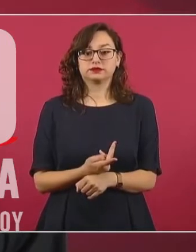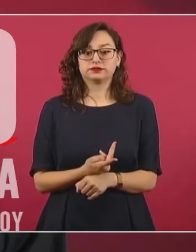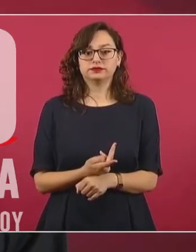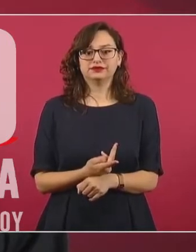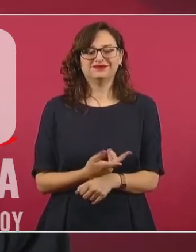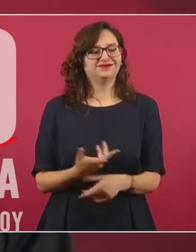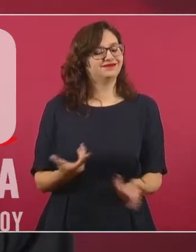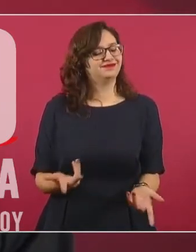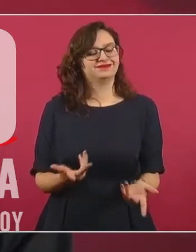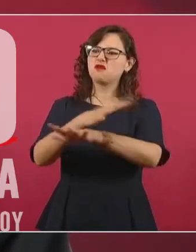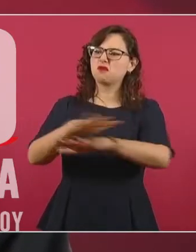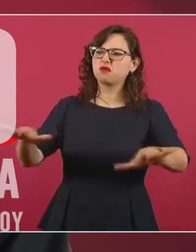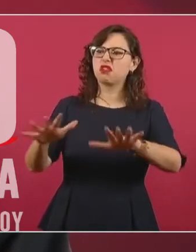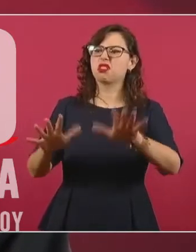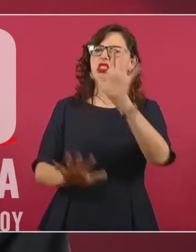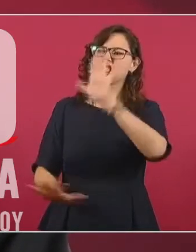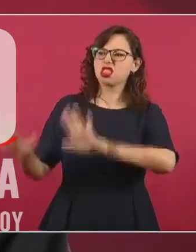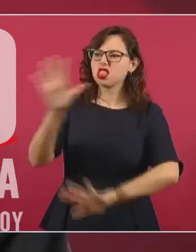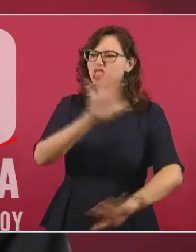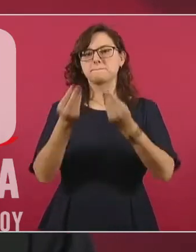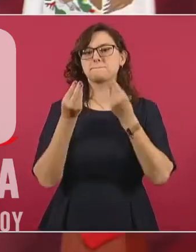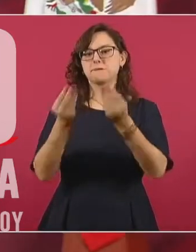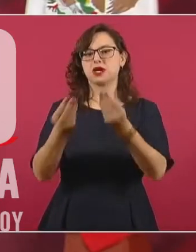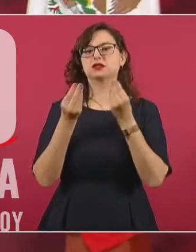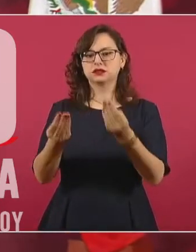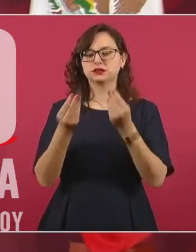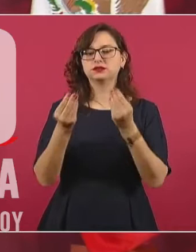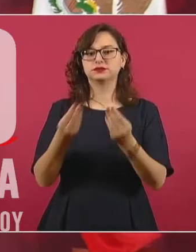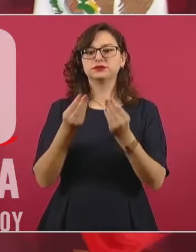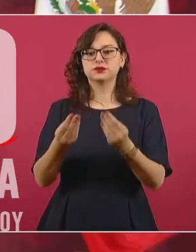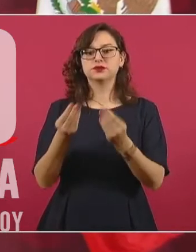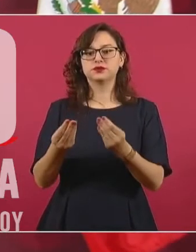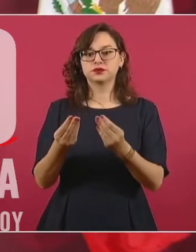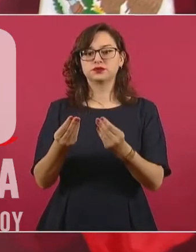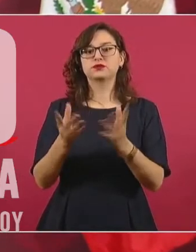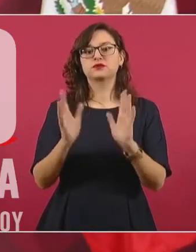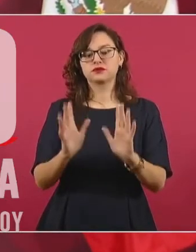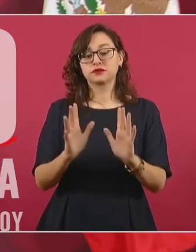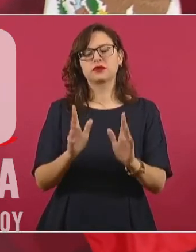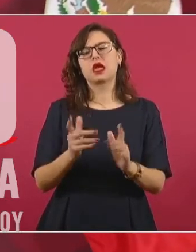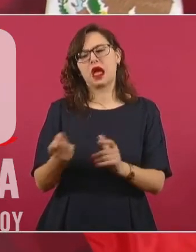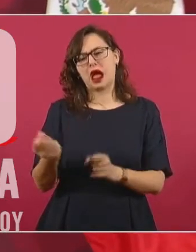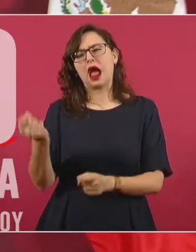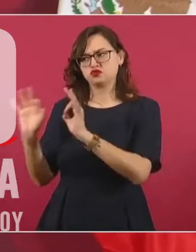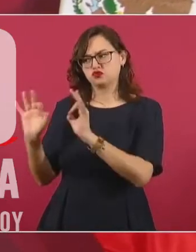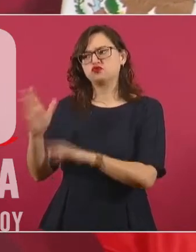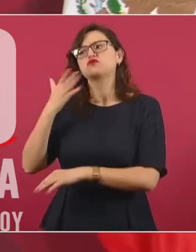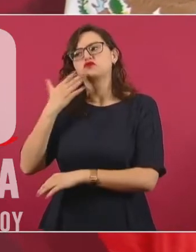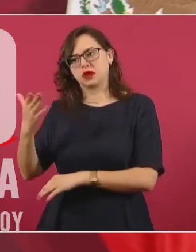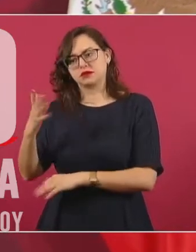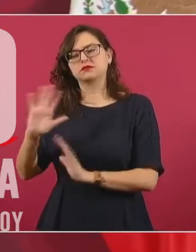hay mucha manipulación en los medios, con honrosas excepciones, como siempre,